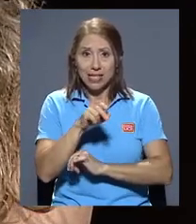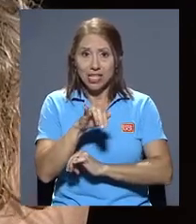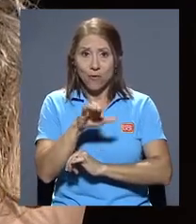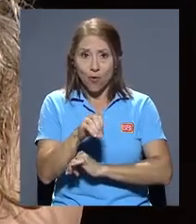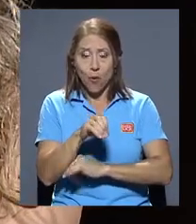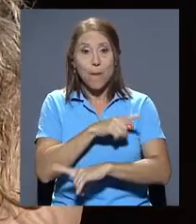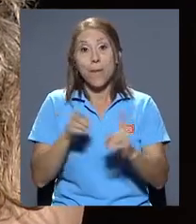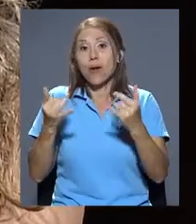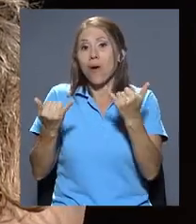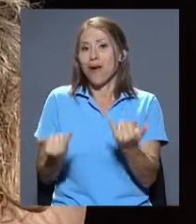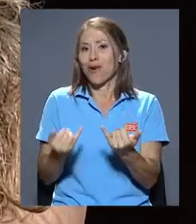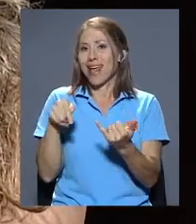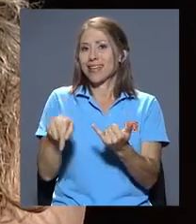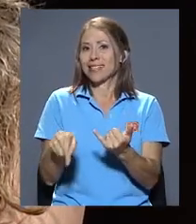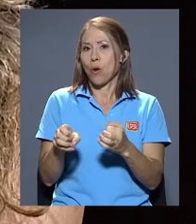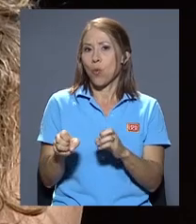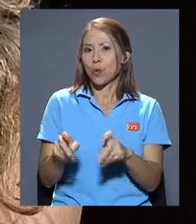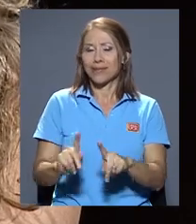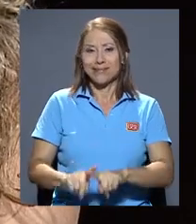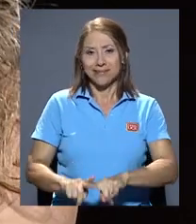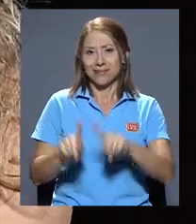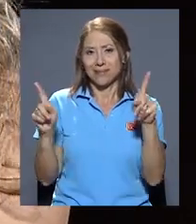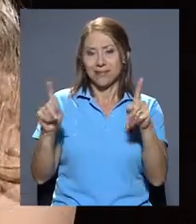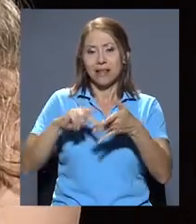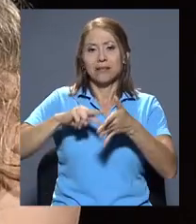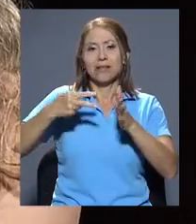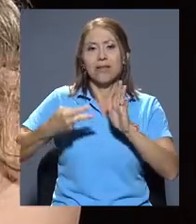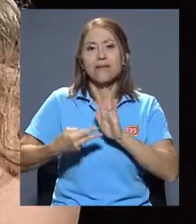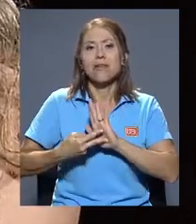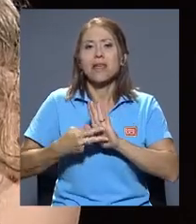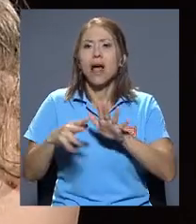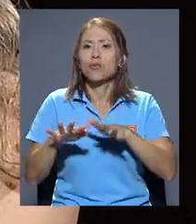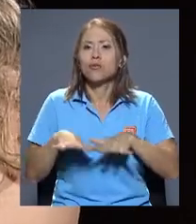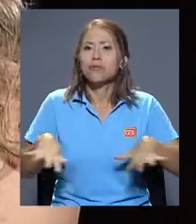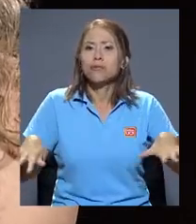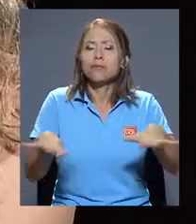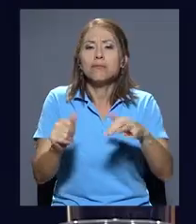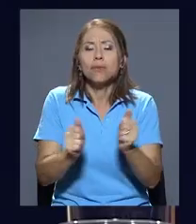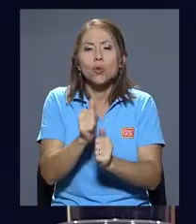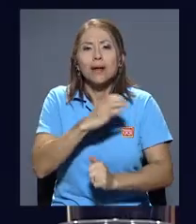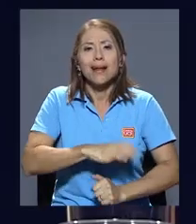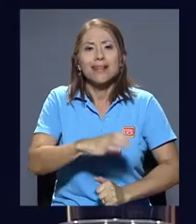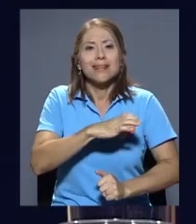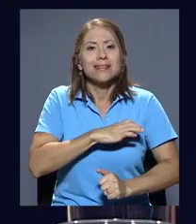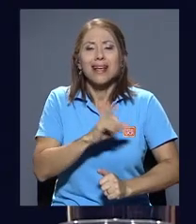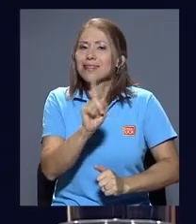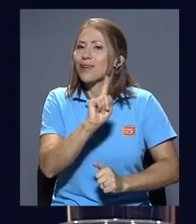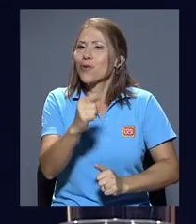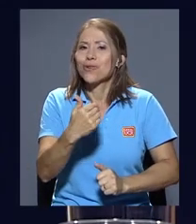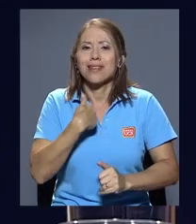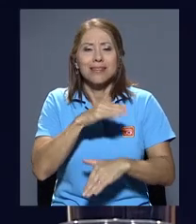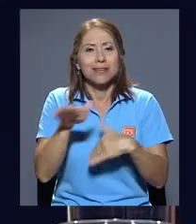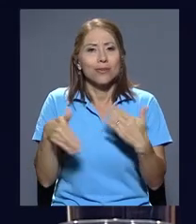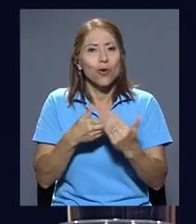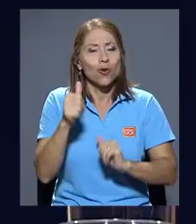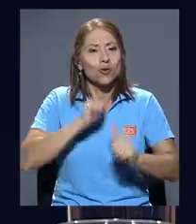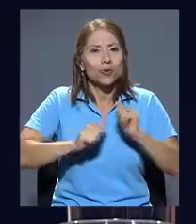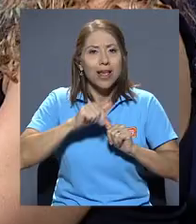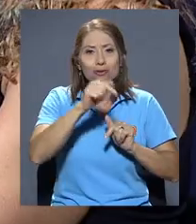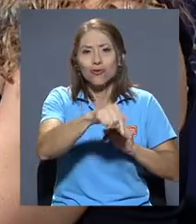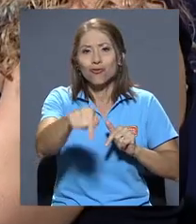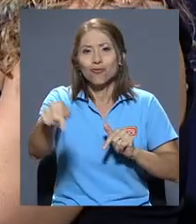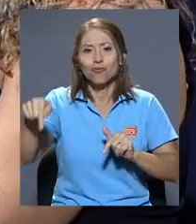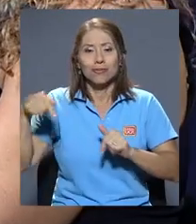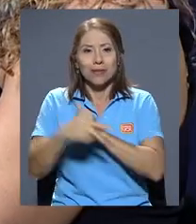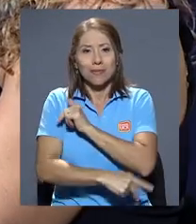oportunidad distinta porque implicaba buscar un espacio con algunas características que no tienen todos los teatros del país,